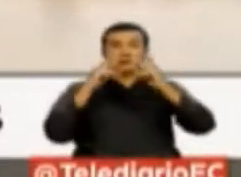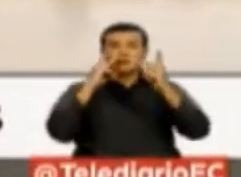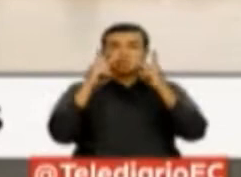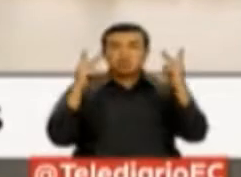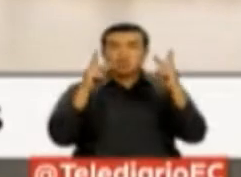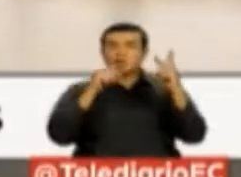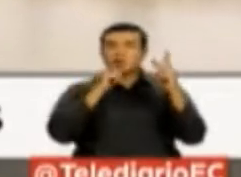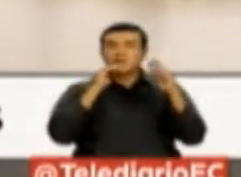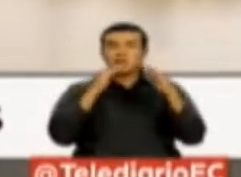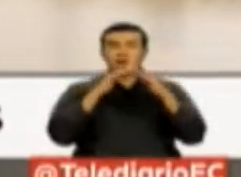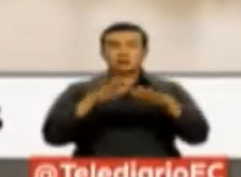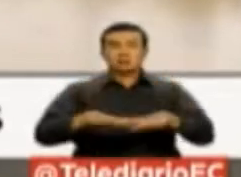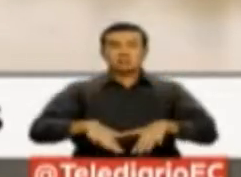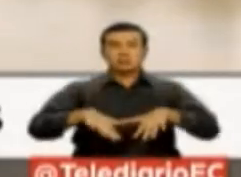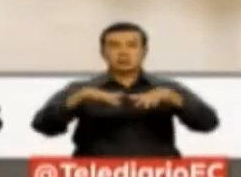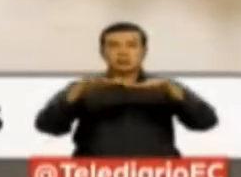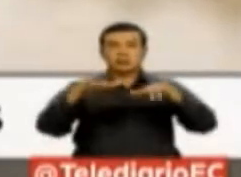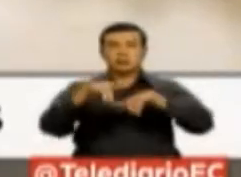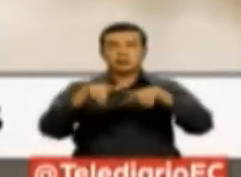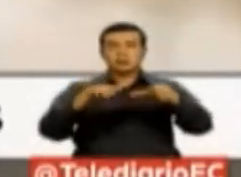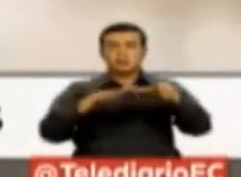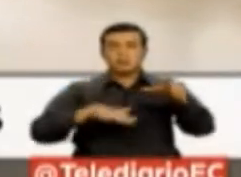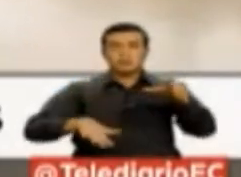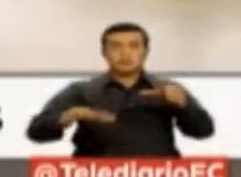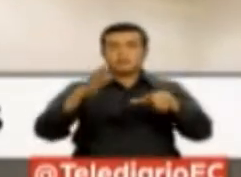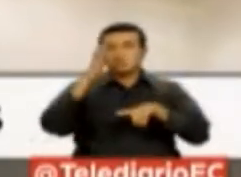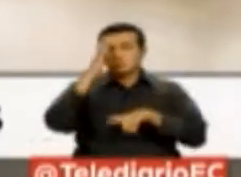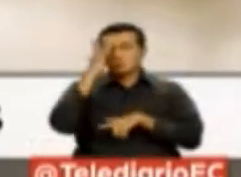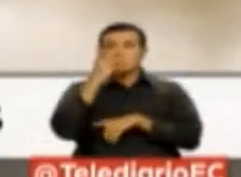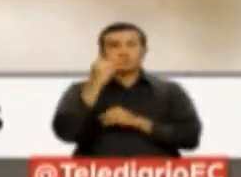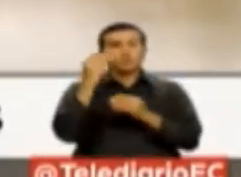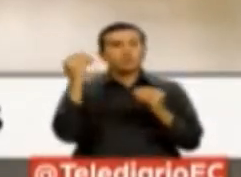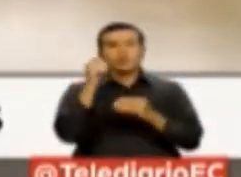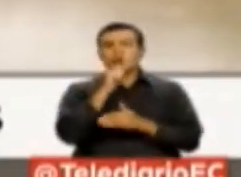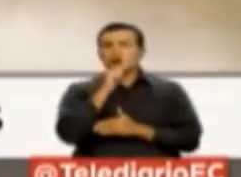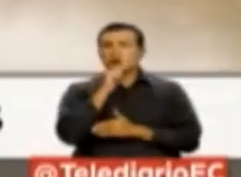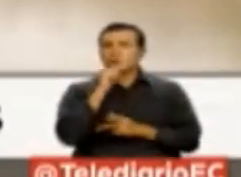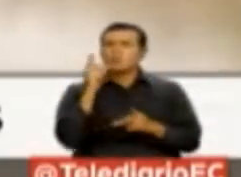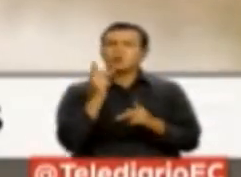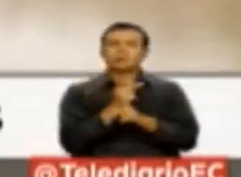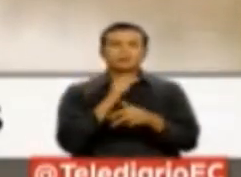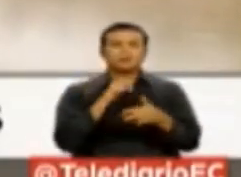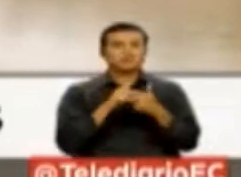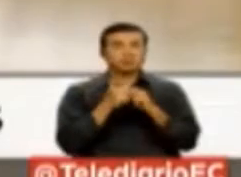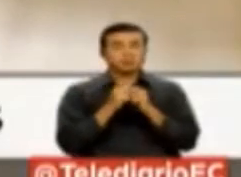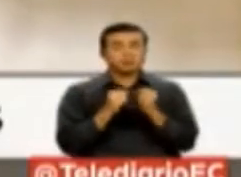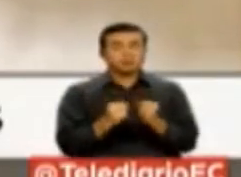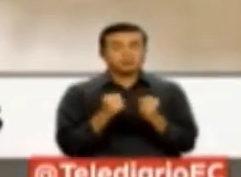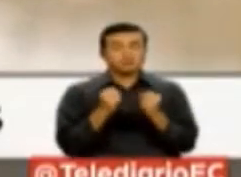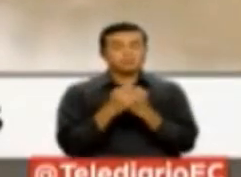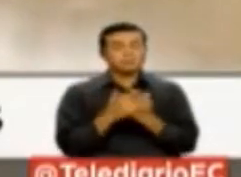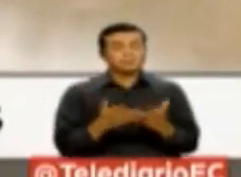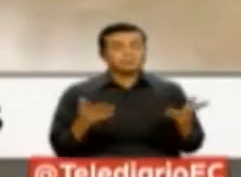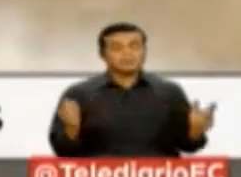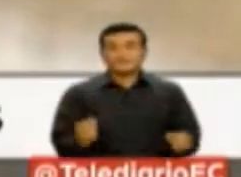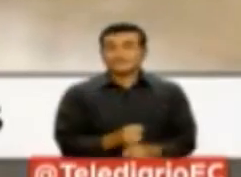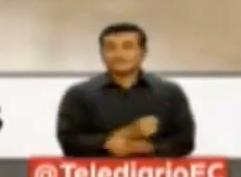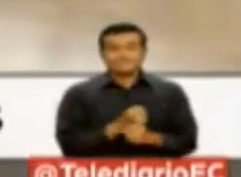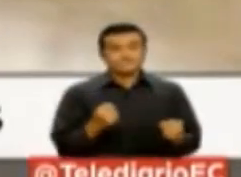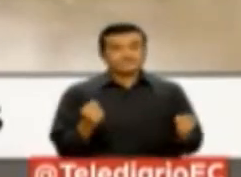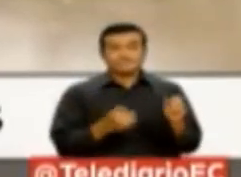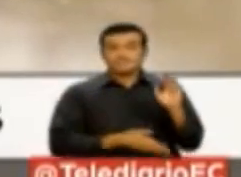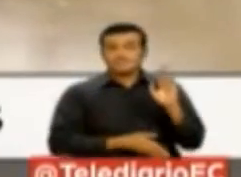se han quedado prácticamente aisladas en una parte del cerro debido a la gran cantidad de agua que existe en este lugar y que obviamente les impide